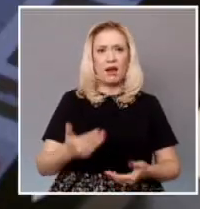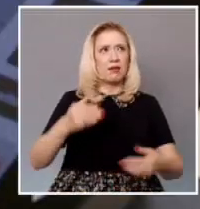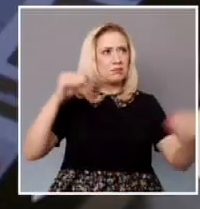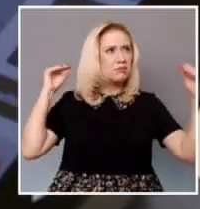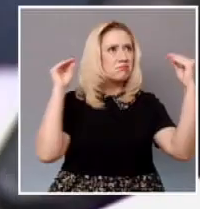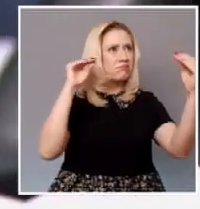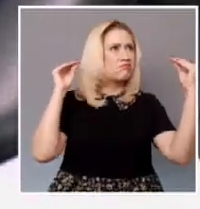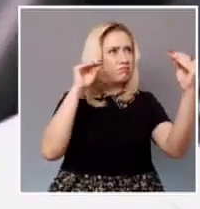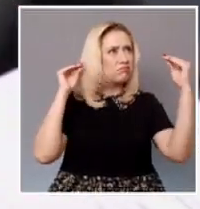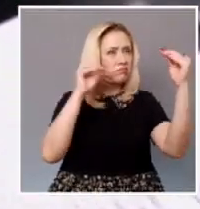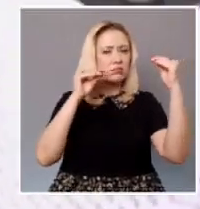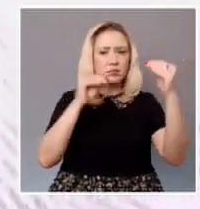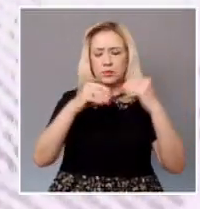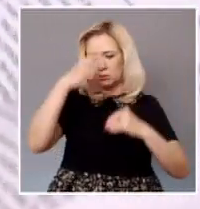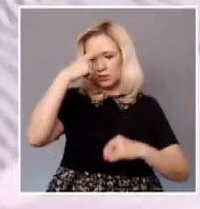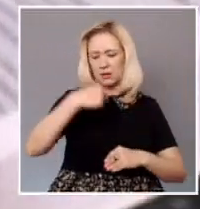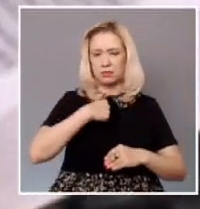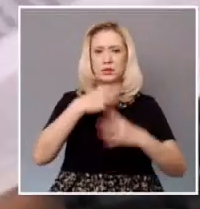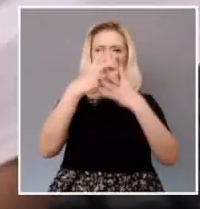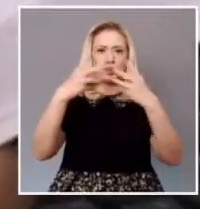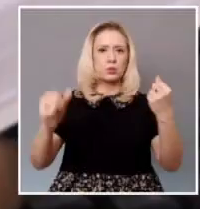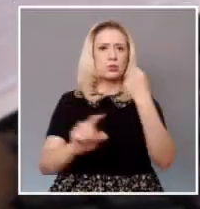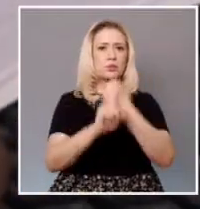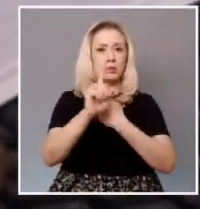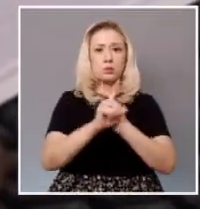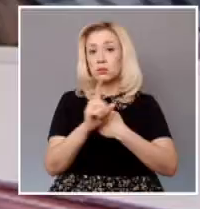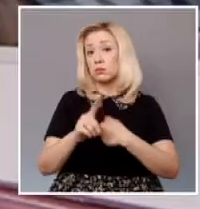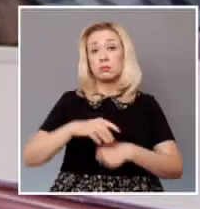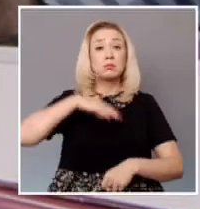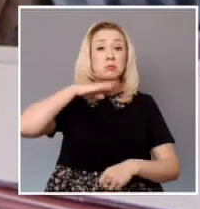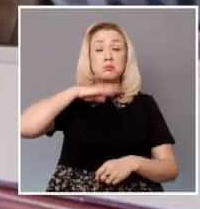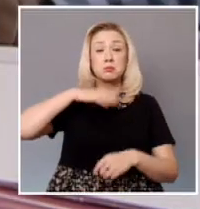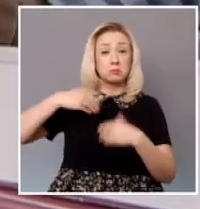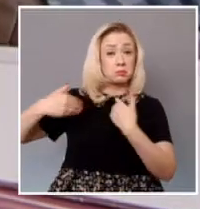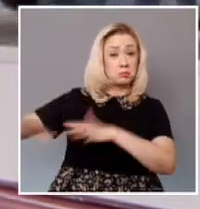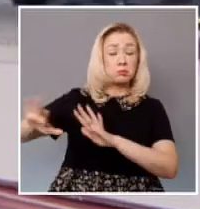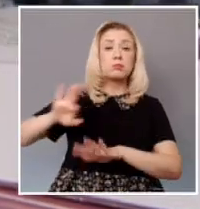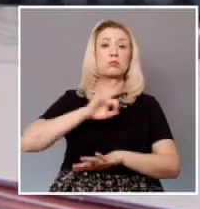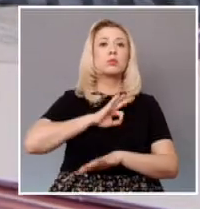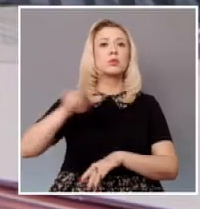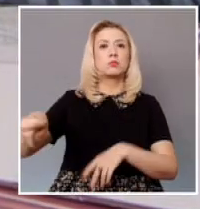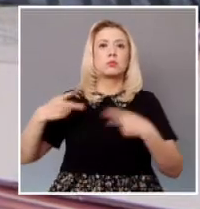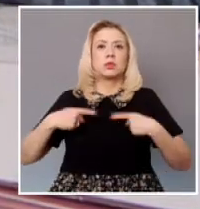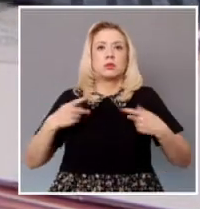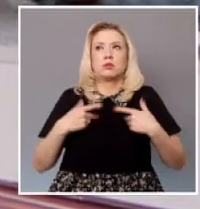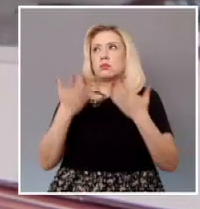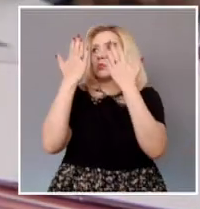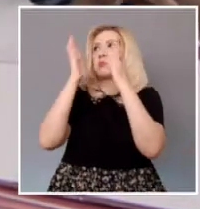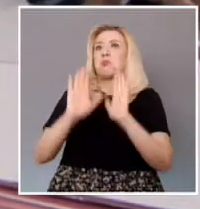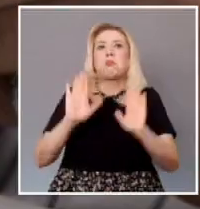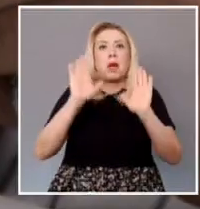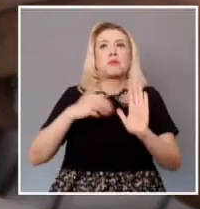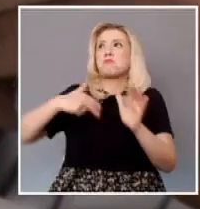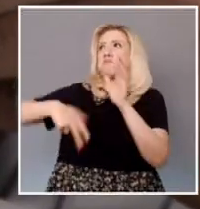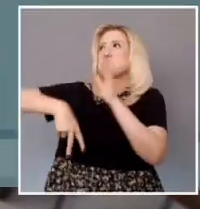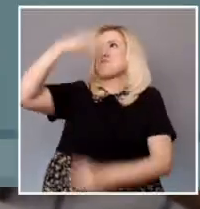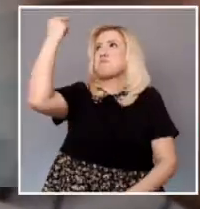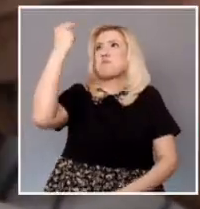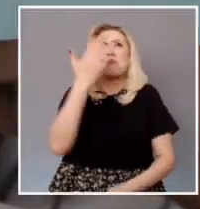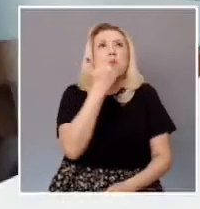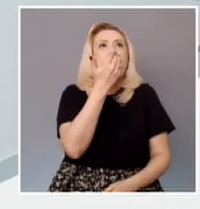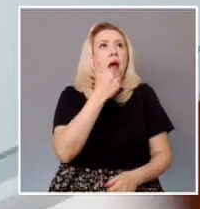en el proceso que, de no atenderse, pudiera ocasionar un estado de indefensión y por ende una afectación a derechos